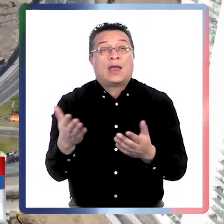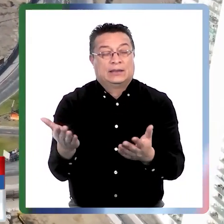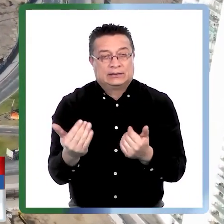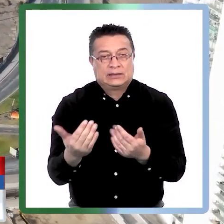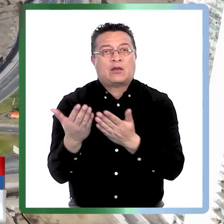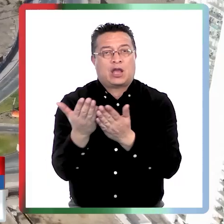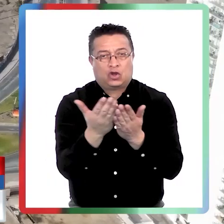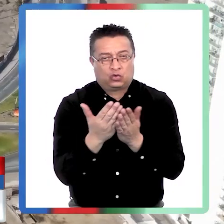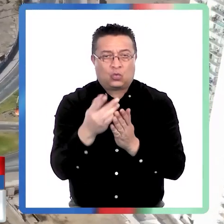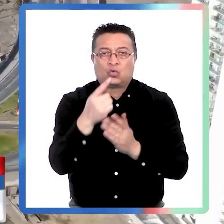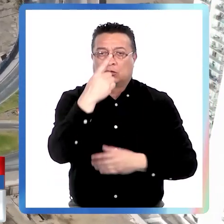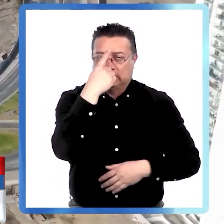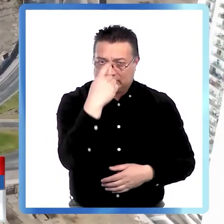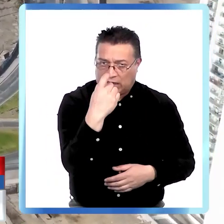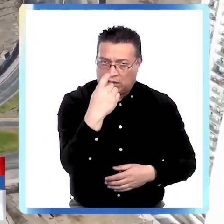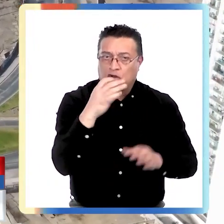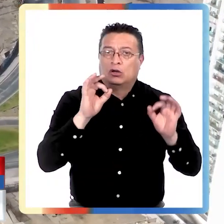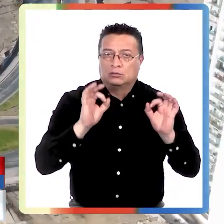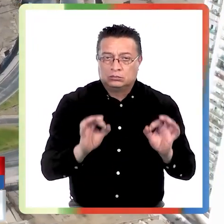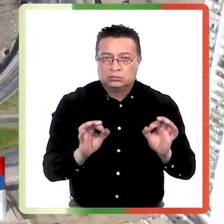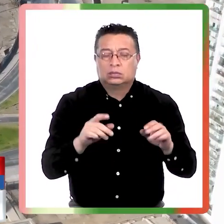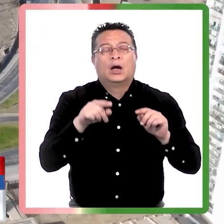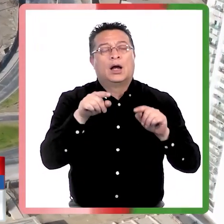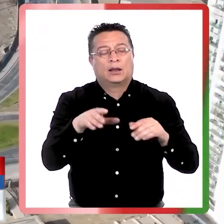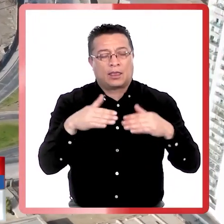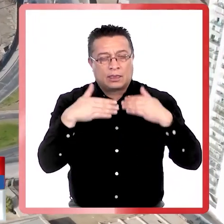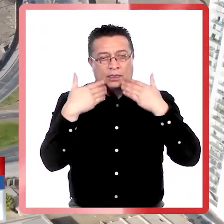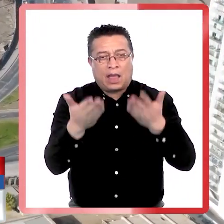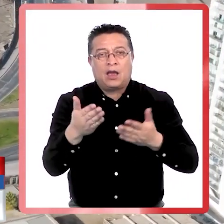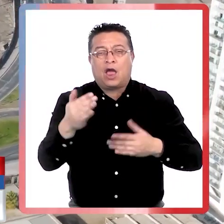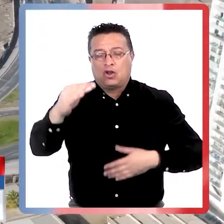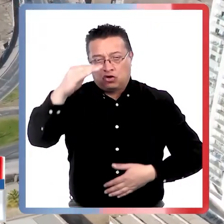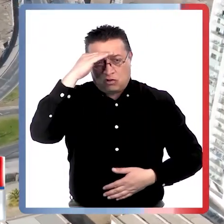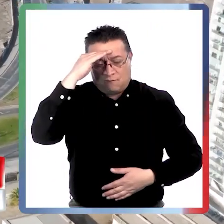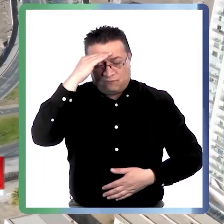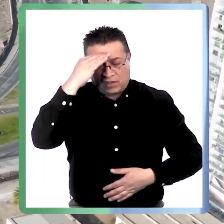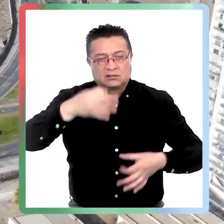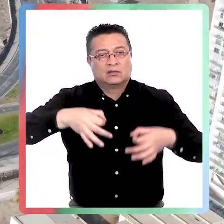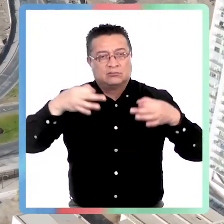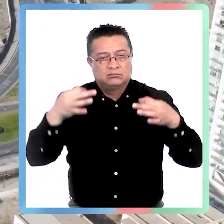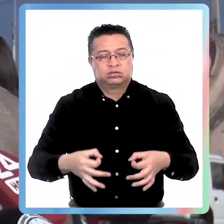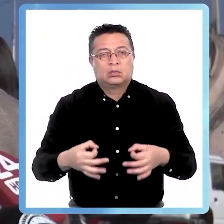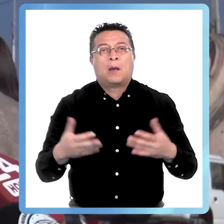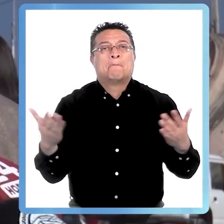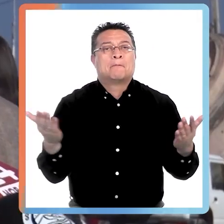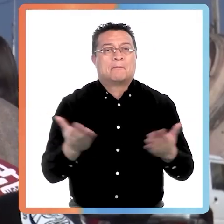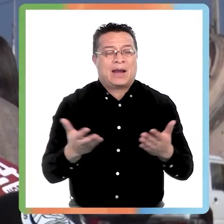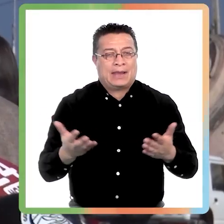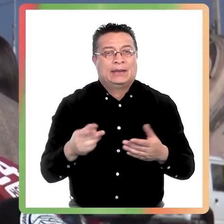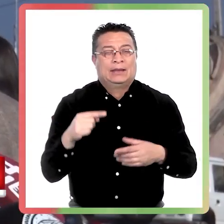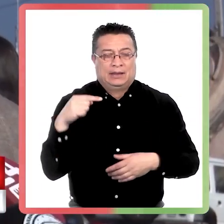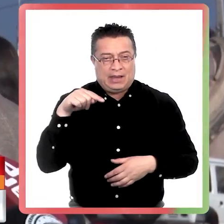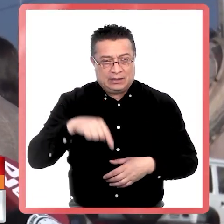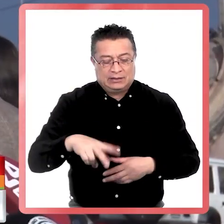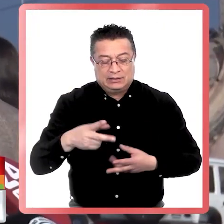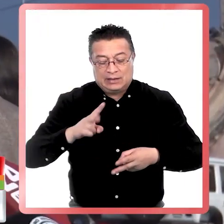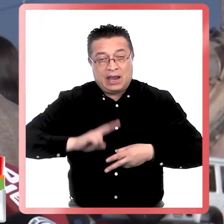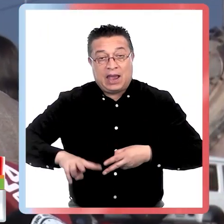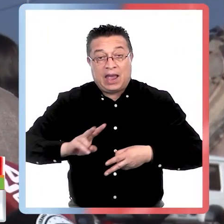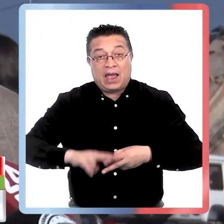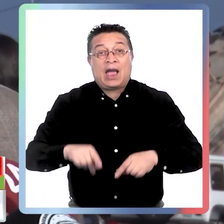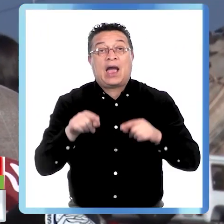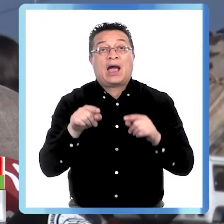necesitamos hacer estudios serios, estudios que generen la confianza necesaria para que lo que aquí se